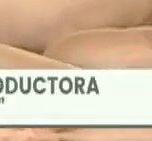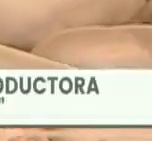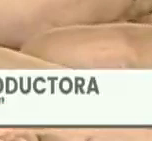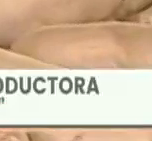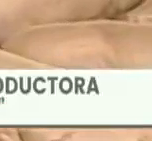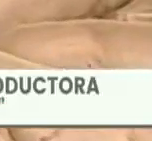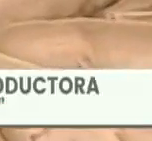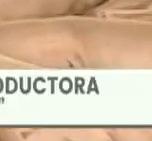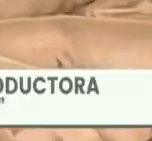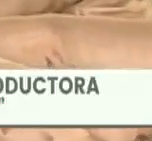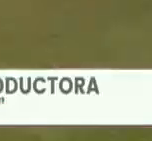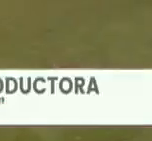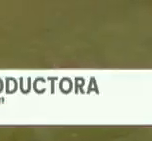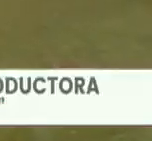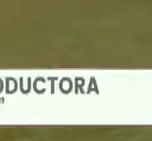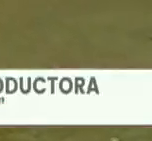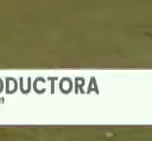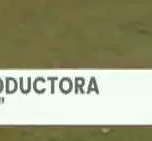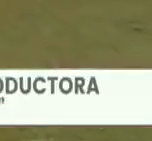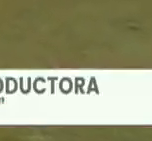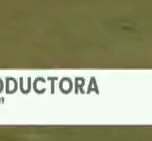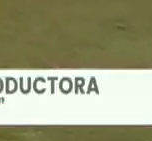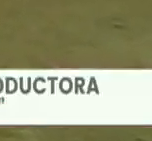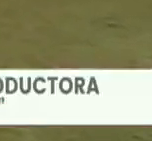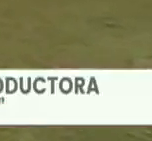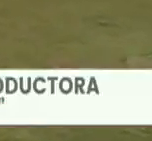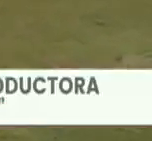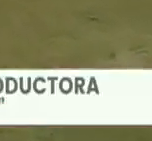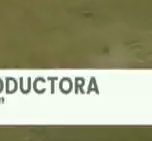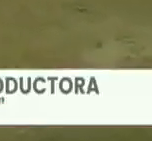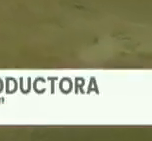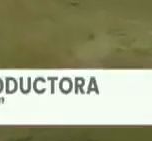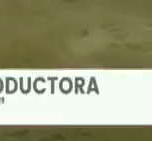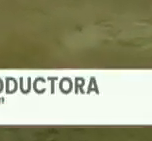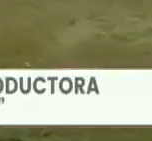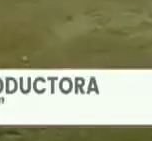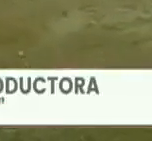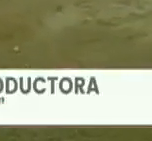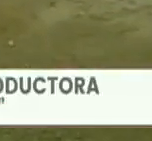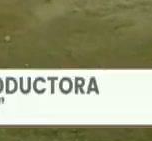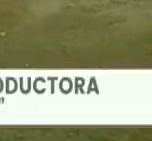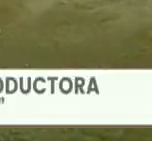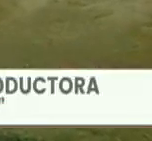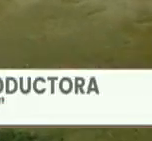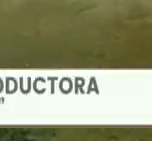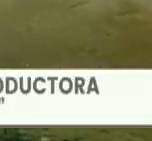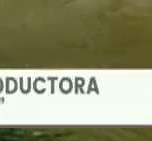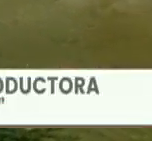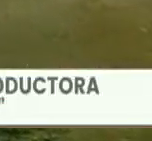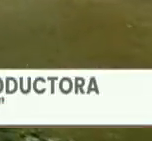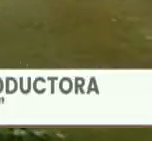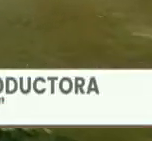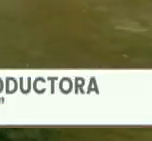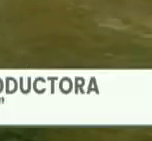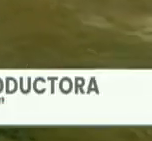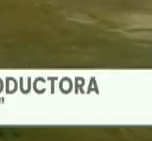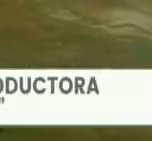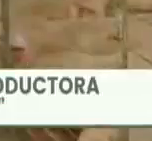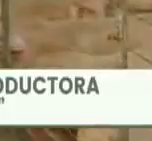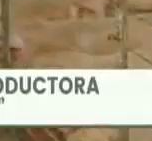bastante ejemplar por el manejo que lleva. Por tal motivo le damos el uso de palabra al doctor William Mejía para que nos explique claramente todo lo que es el manejo de la